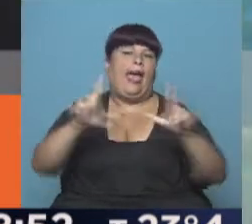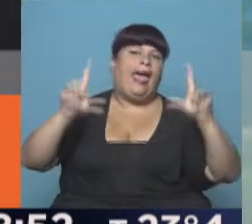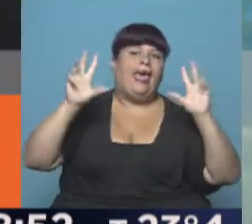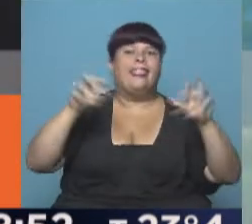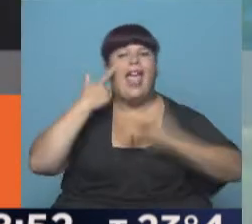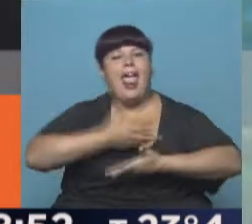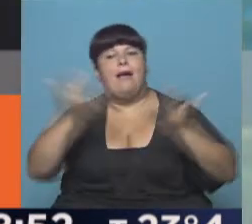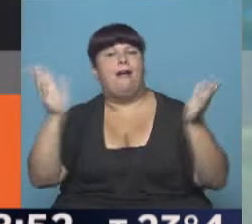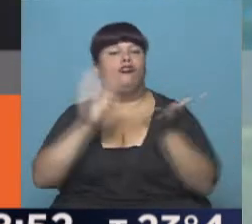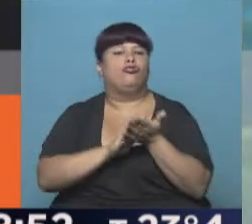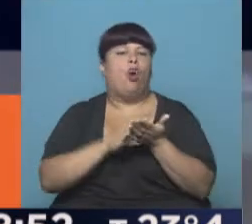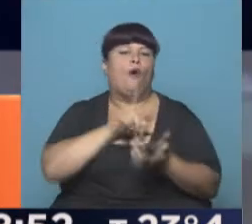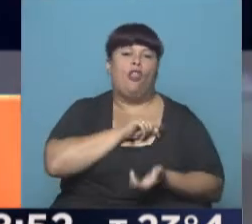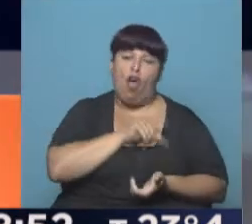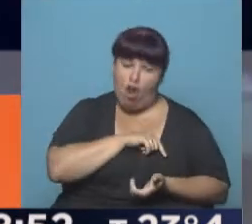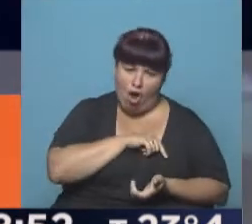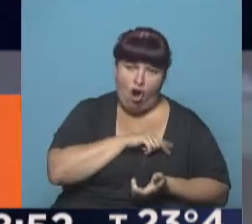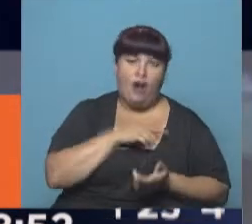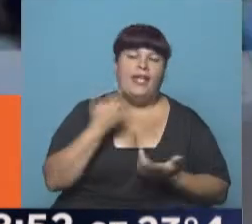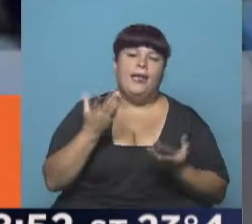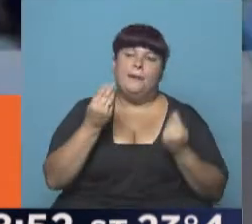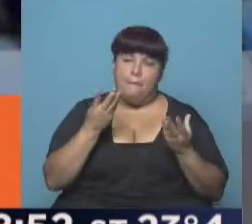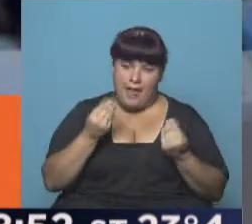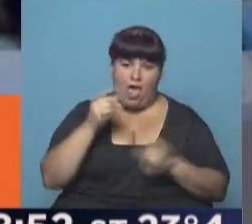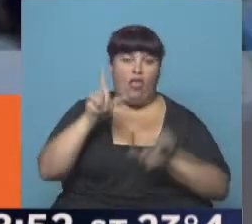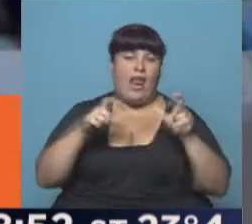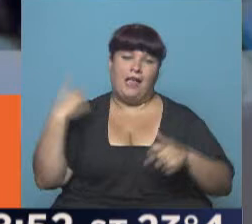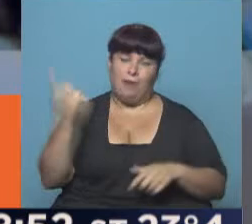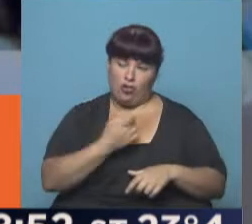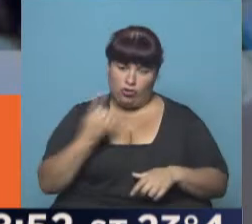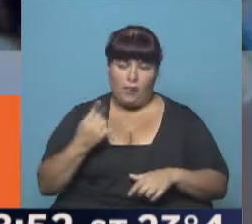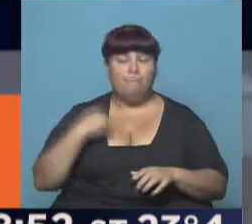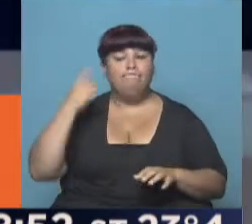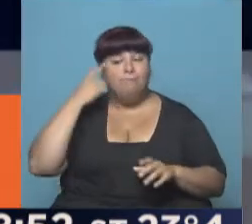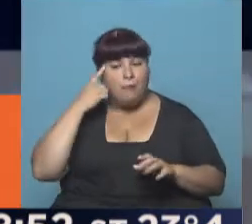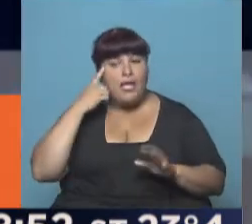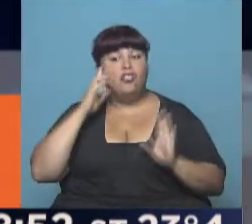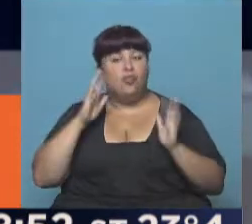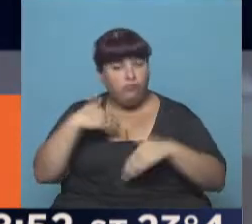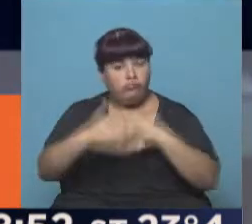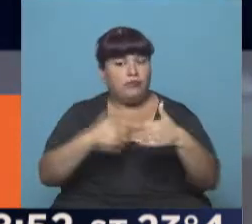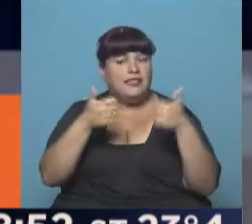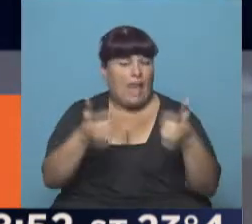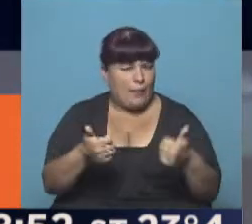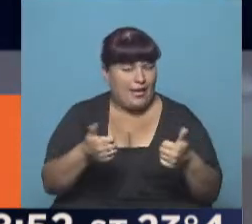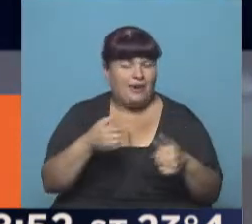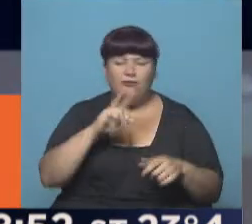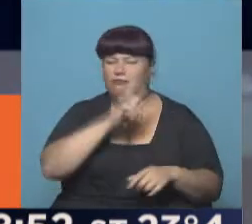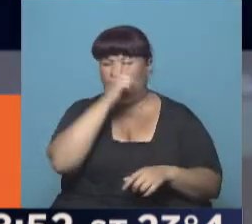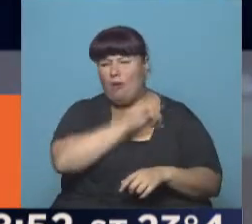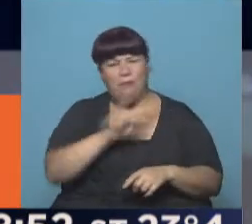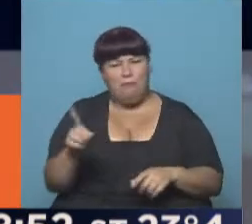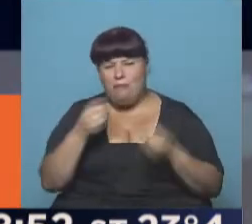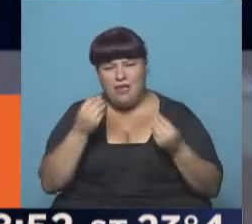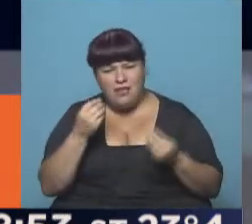tema que tiene que ver con el dolor y con el temor de la sociedad, me parece que vamos por un camino correcto. Es impensado